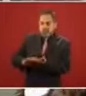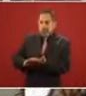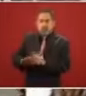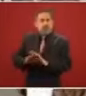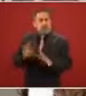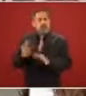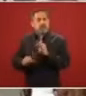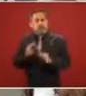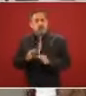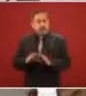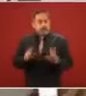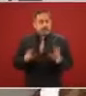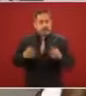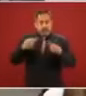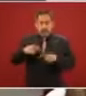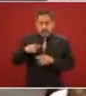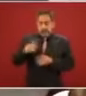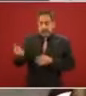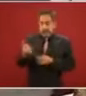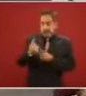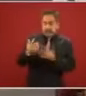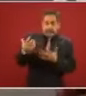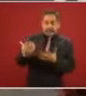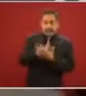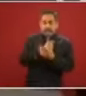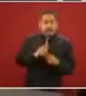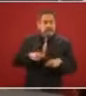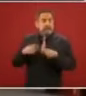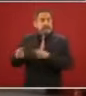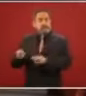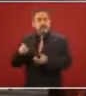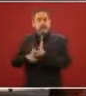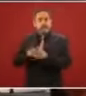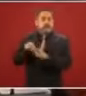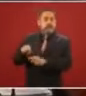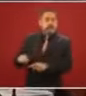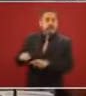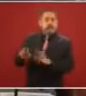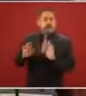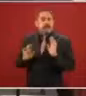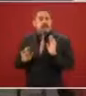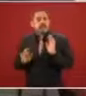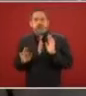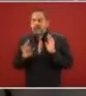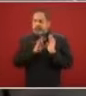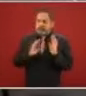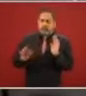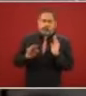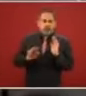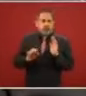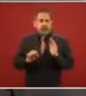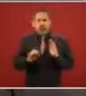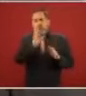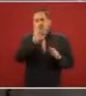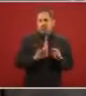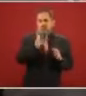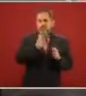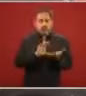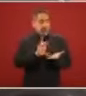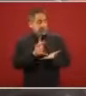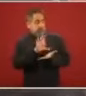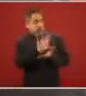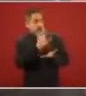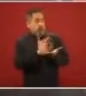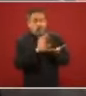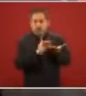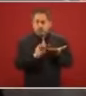y que el que ganaba la rifa recibiera una parte de los